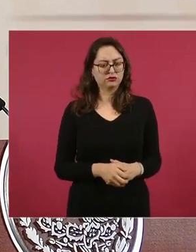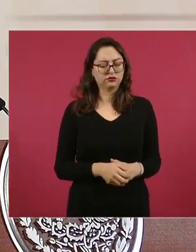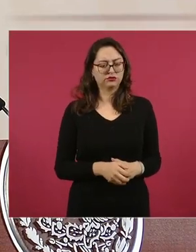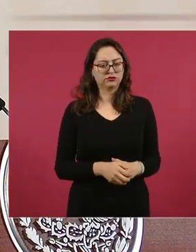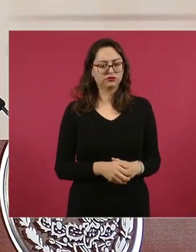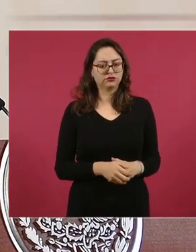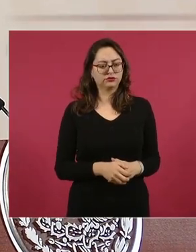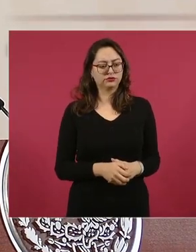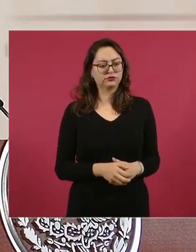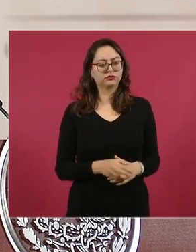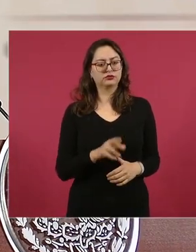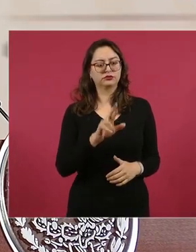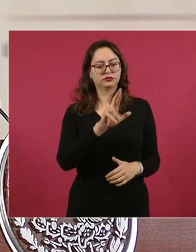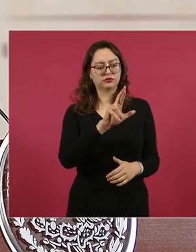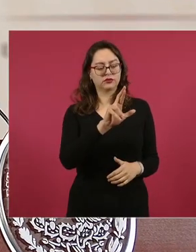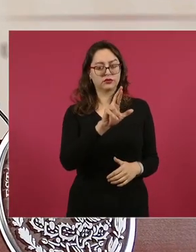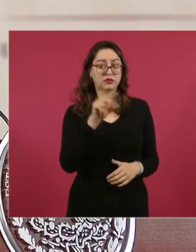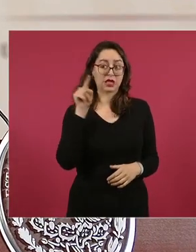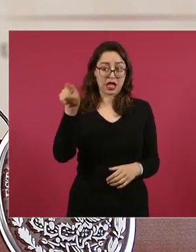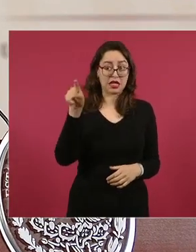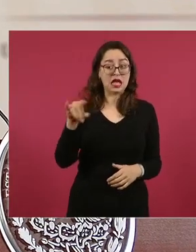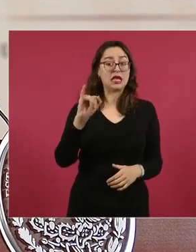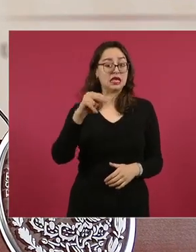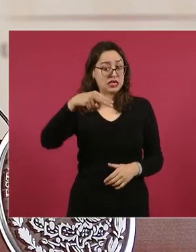de que usaban las tarjetas